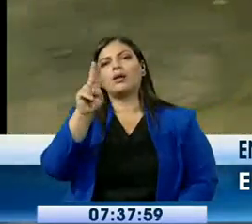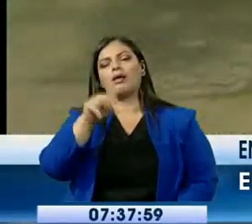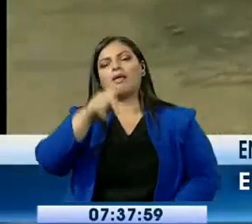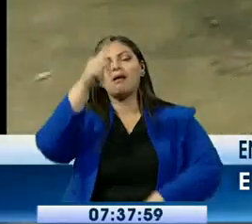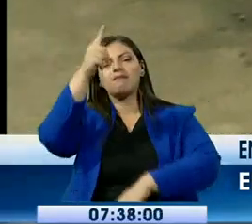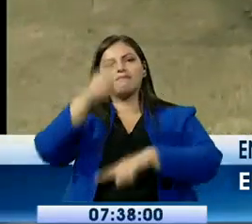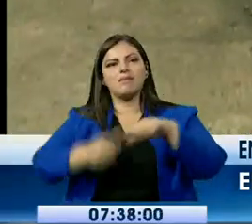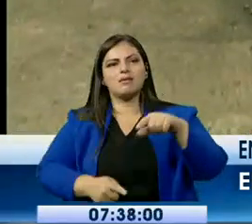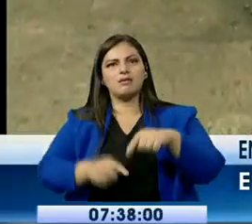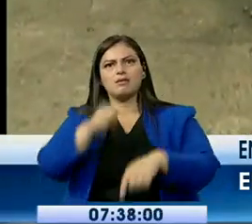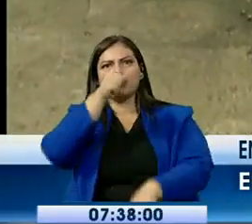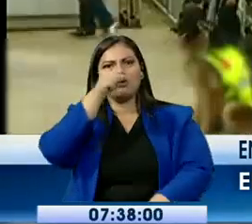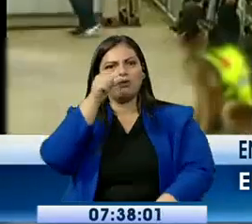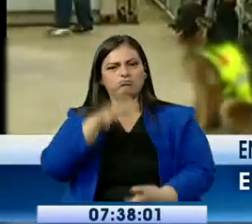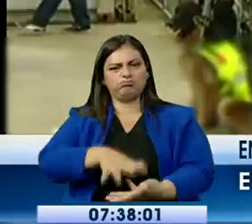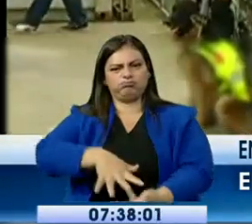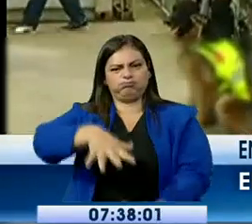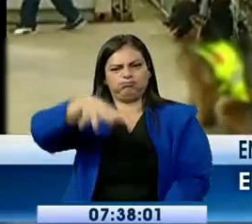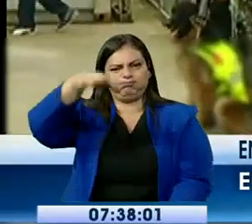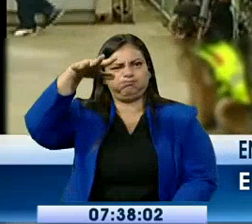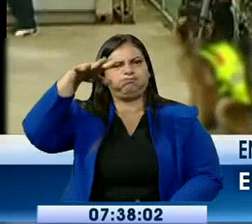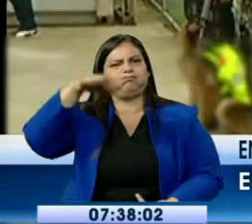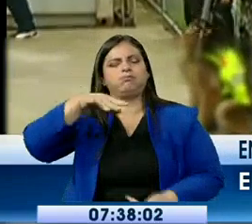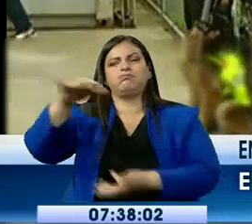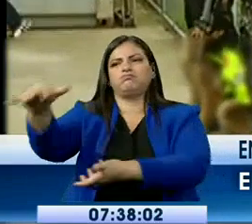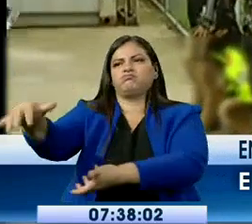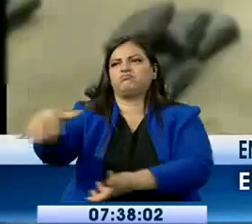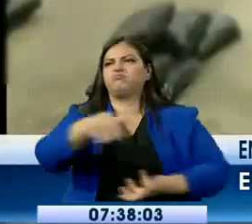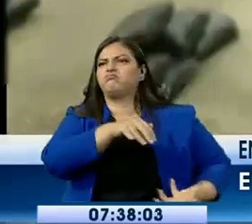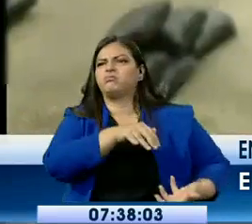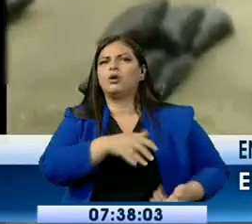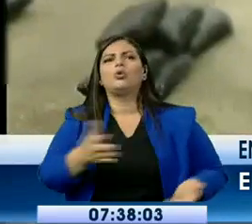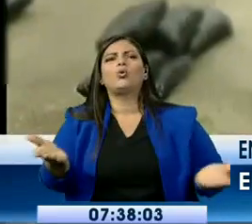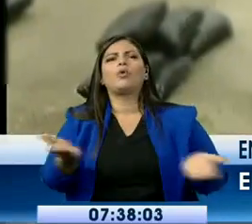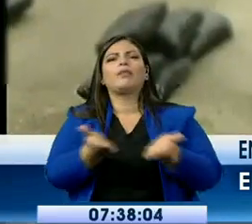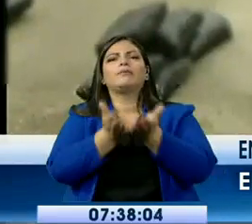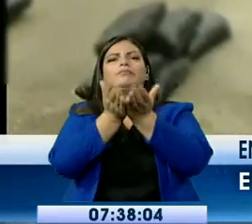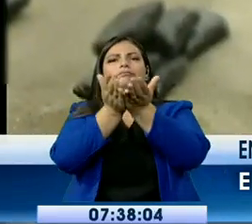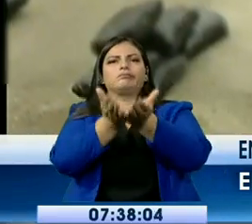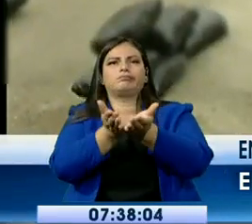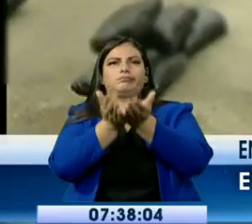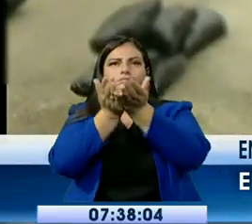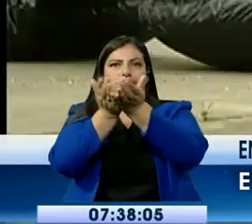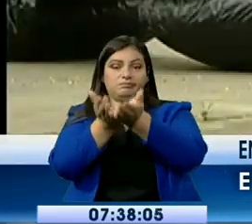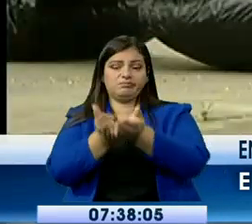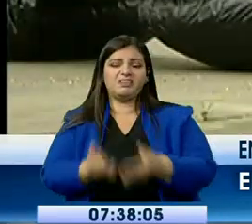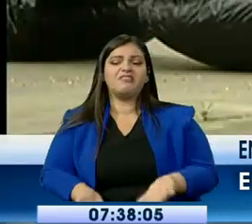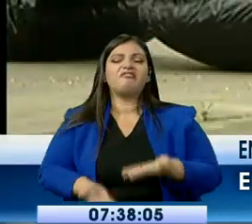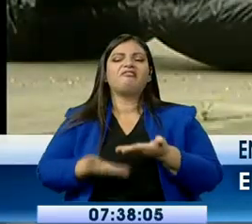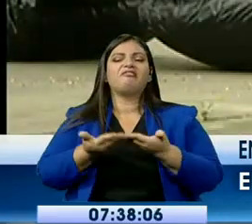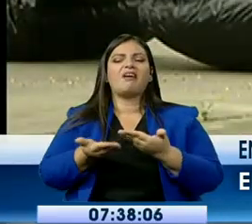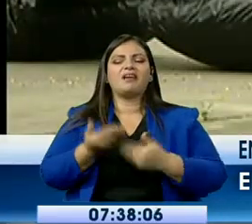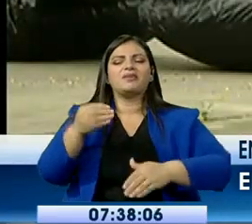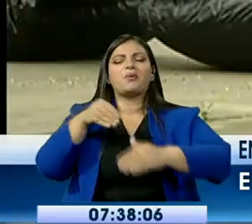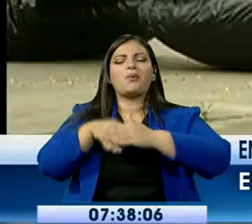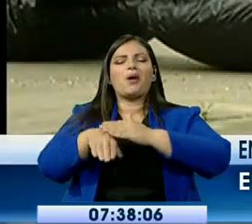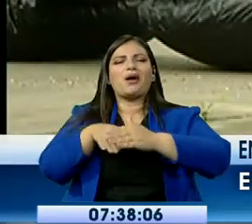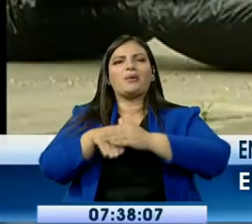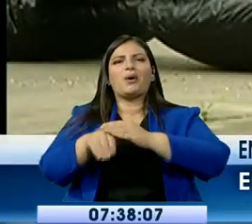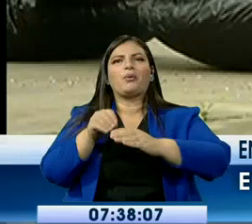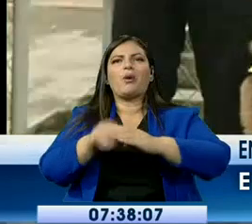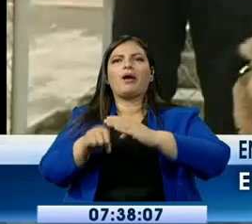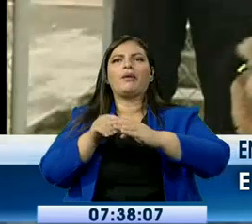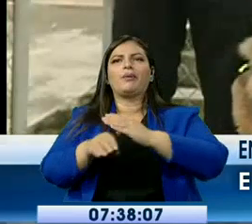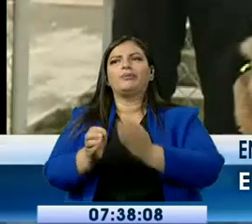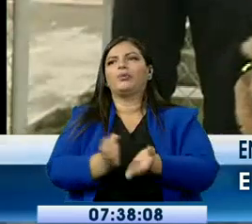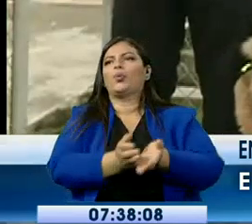Nacional incautan en esta terminal marítima, que es muy utilizada para el traslado del alcaloide a otros países. Por ahora se